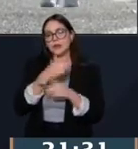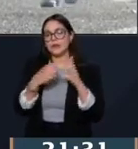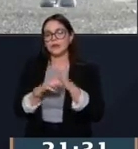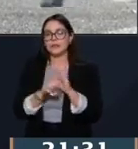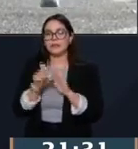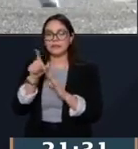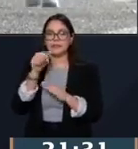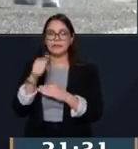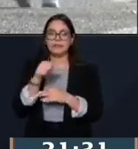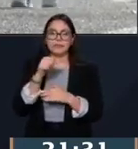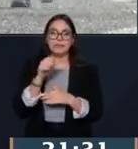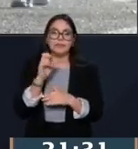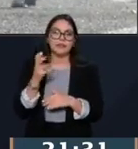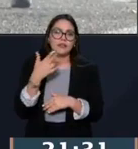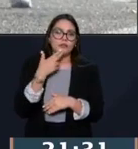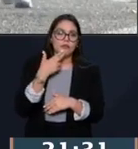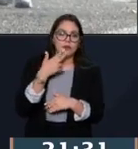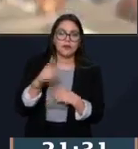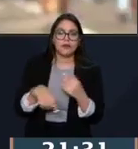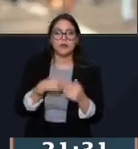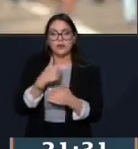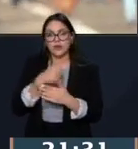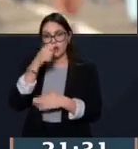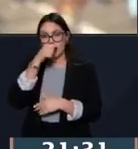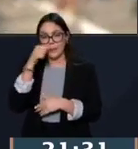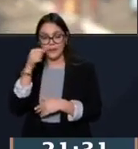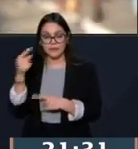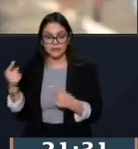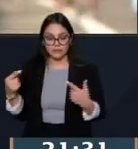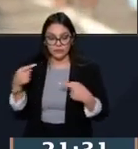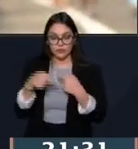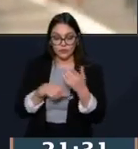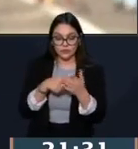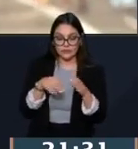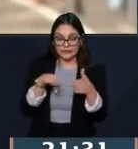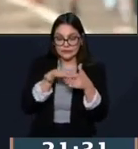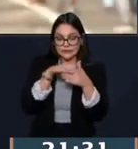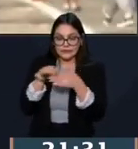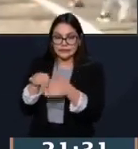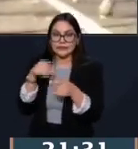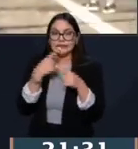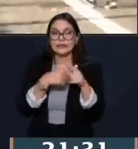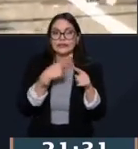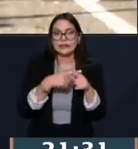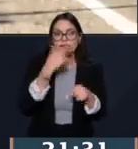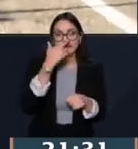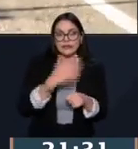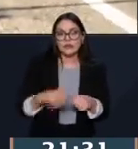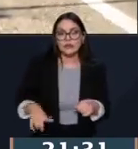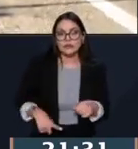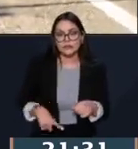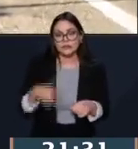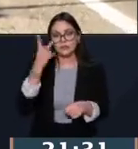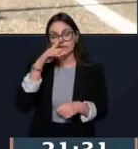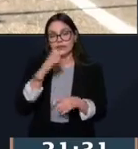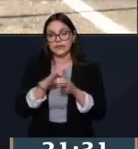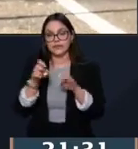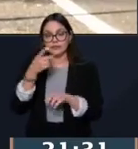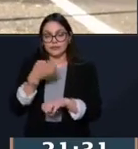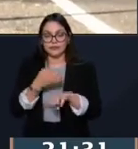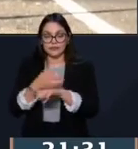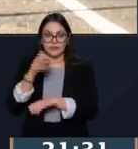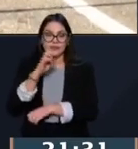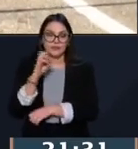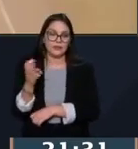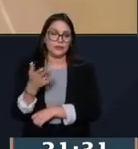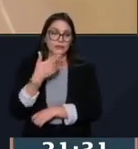Chihuahua, Ciudad Juárez son ciudades que no están cerca y hay también una discusión en términos de quiénes gobiernan, pero el gobierno del estado